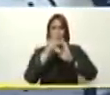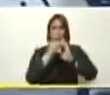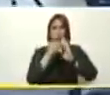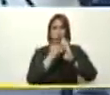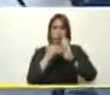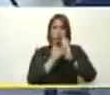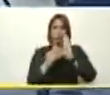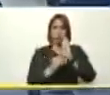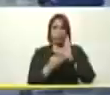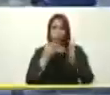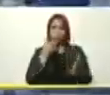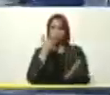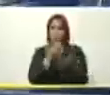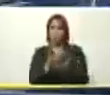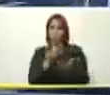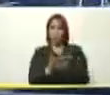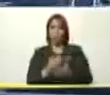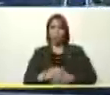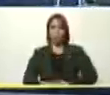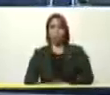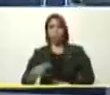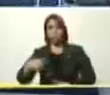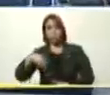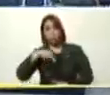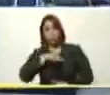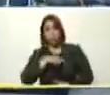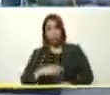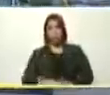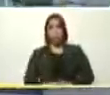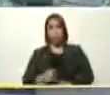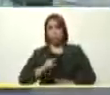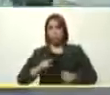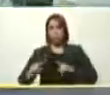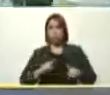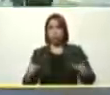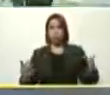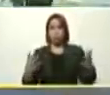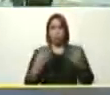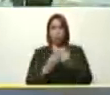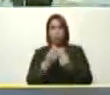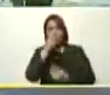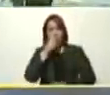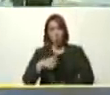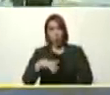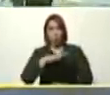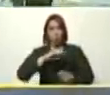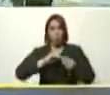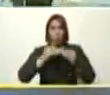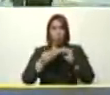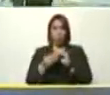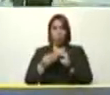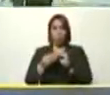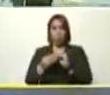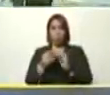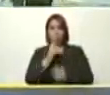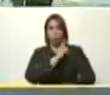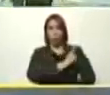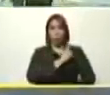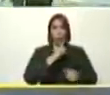esta propuesta, que nosotros gobernemos junto al pueblo a través del